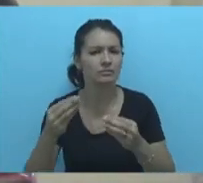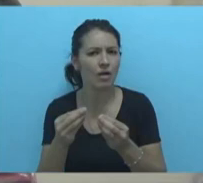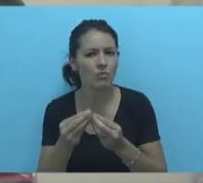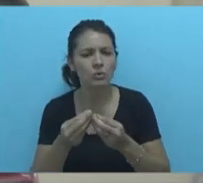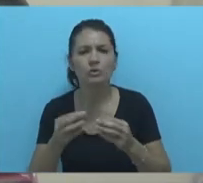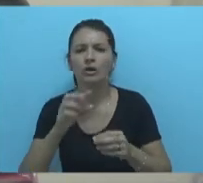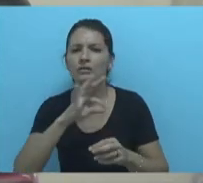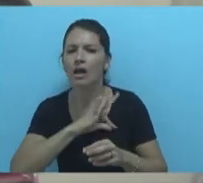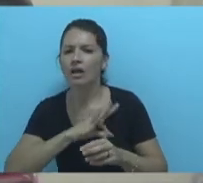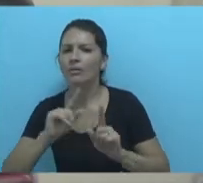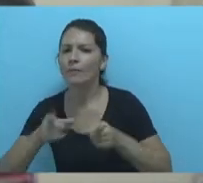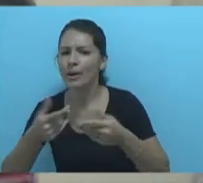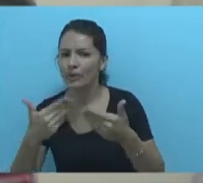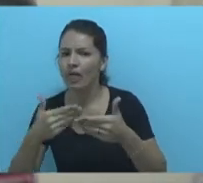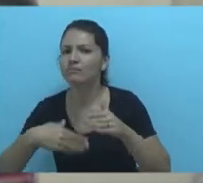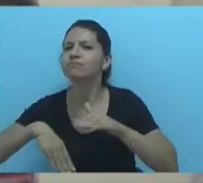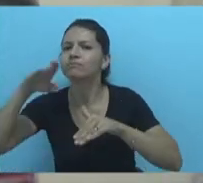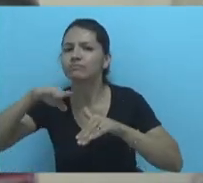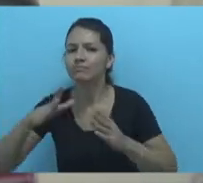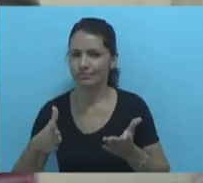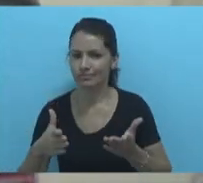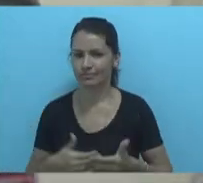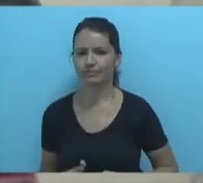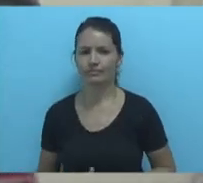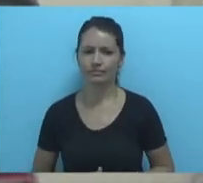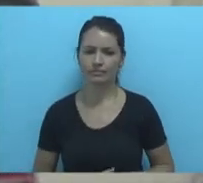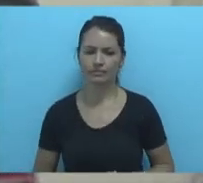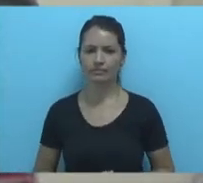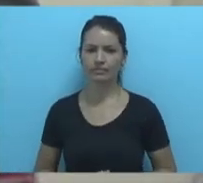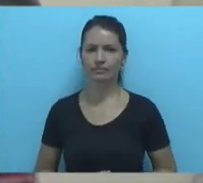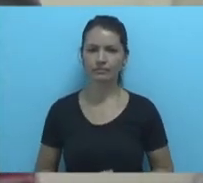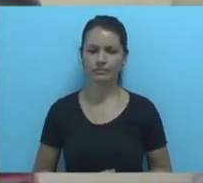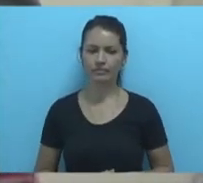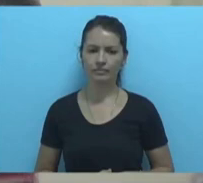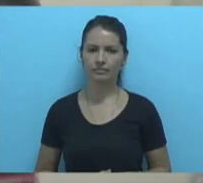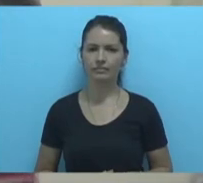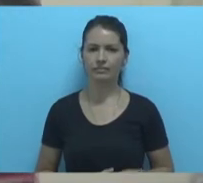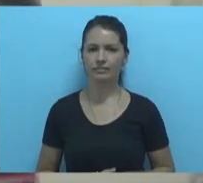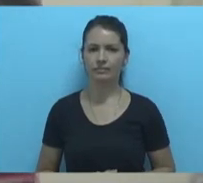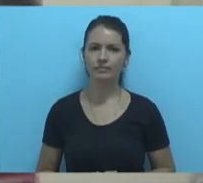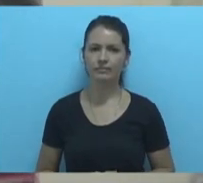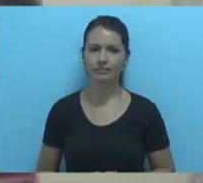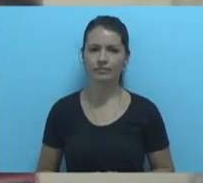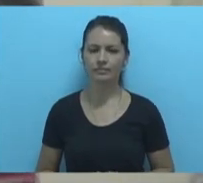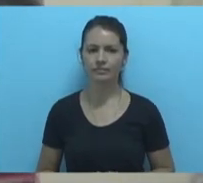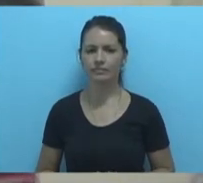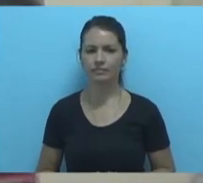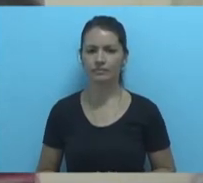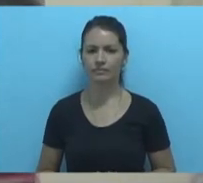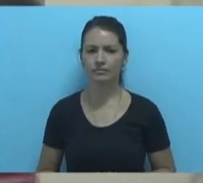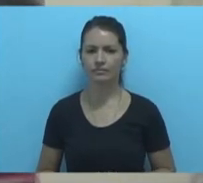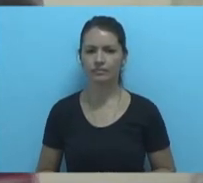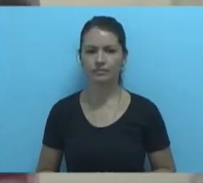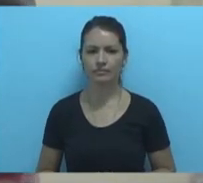el salario ha sido una de las víctimas del proceso de ajuste llevado adelante por